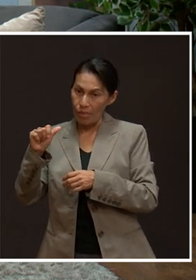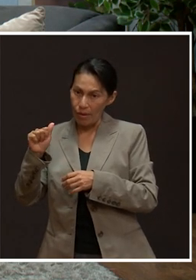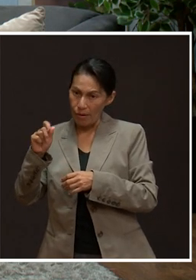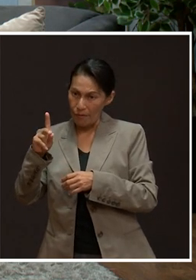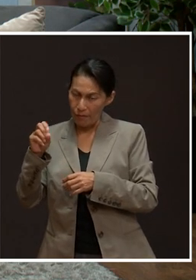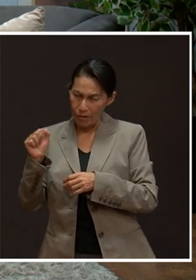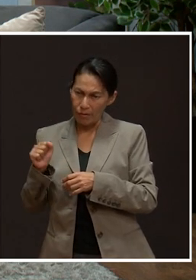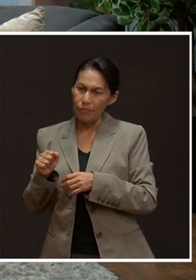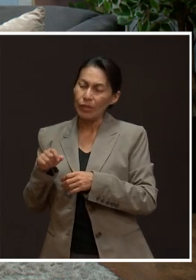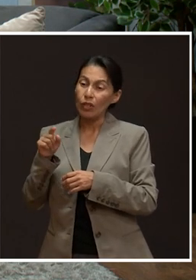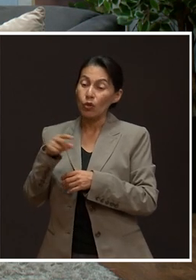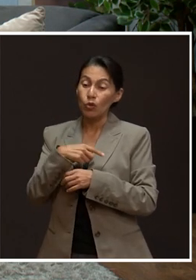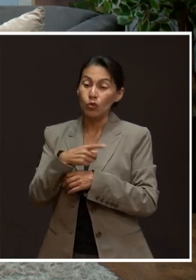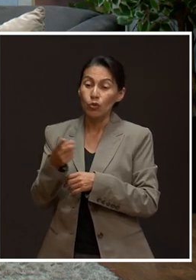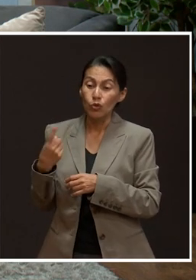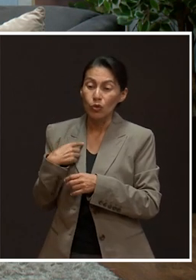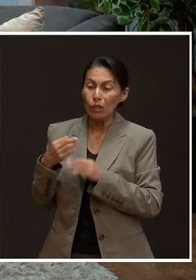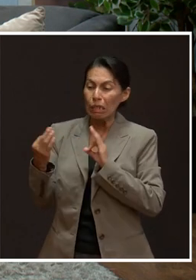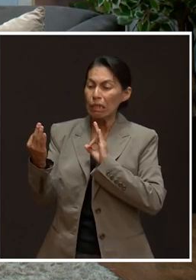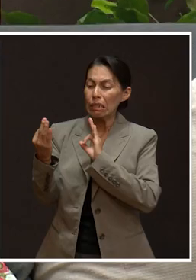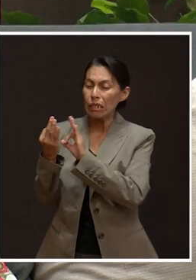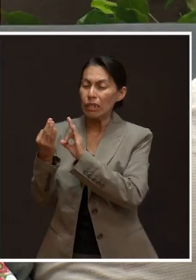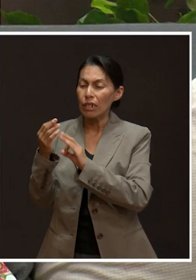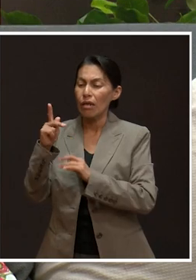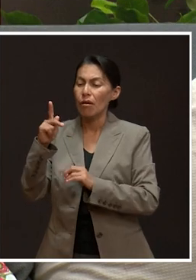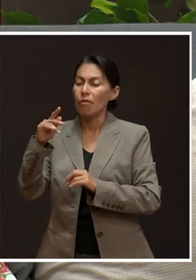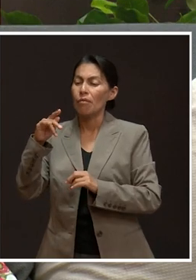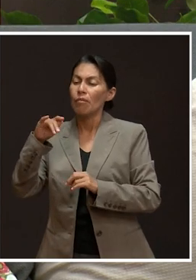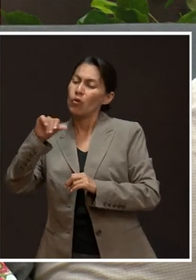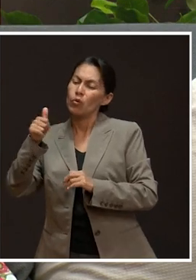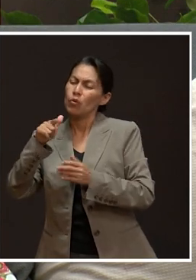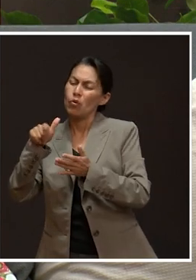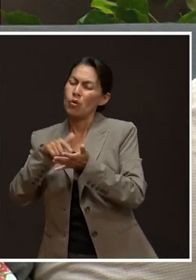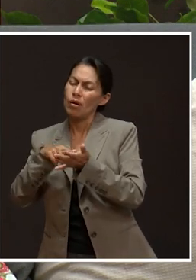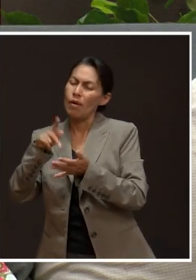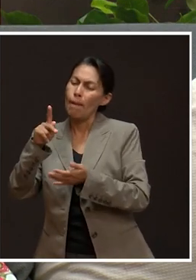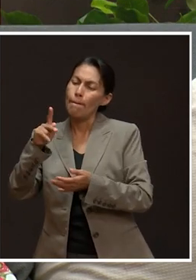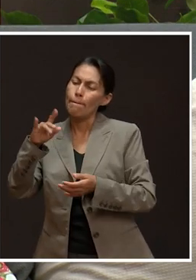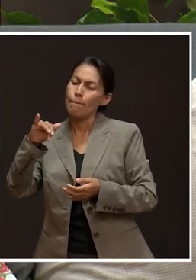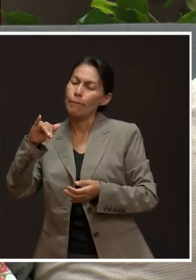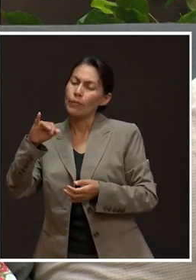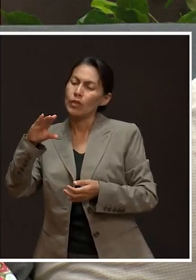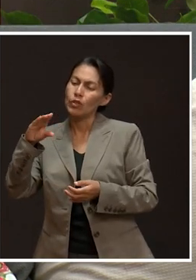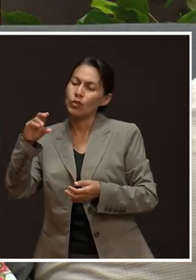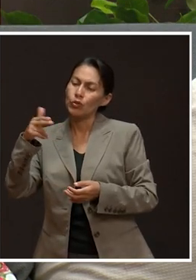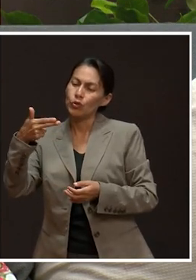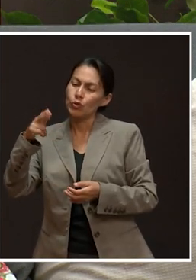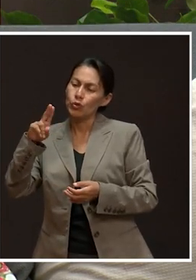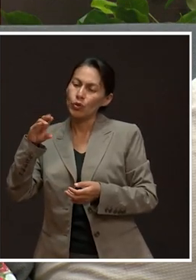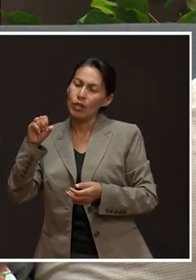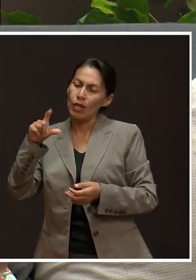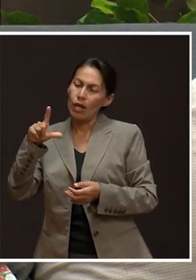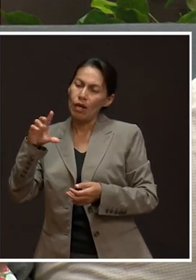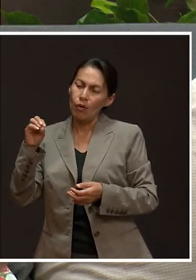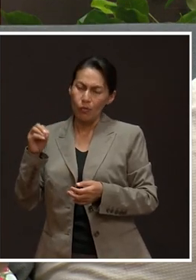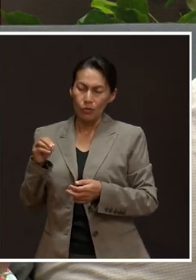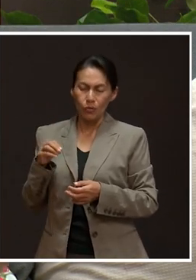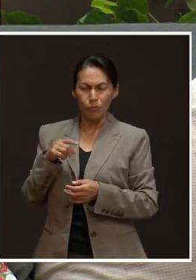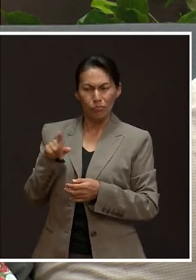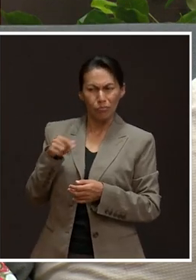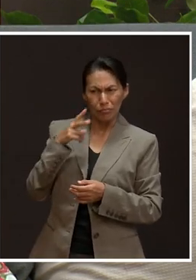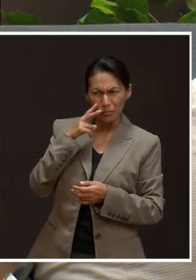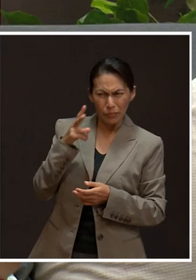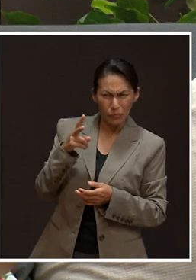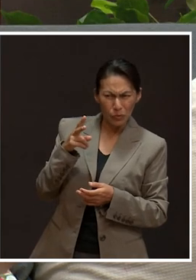y tuvimos que ir a Pichucalco porque queda cerca. Entonces, fue donde nosotros